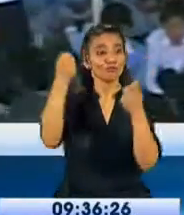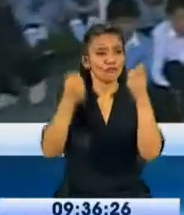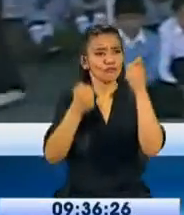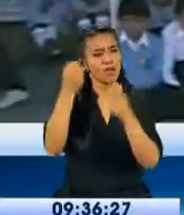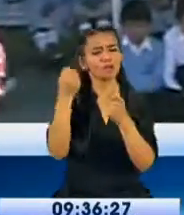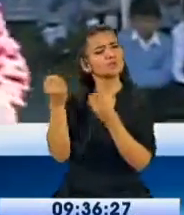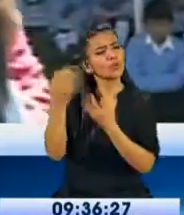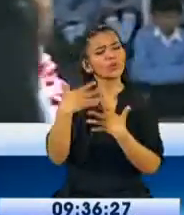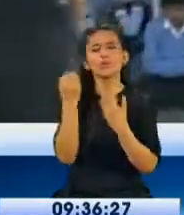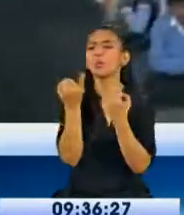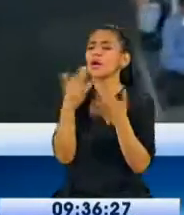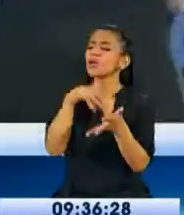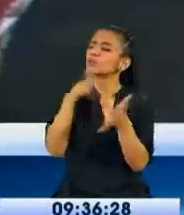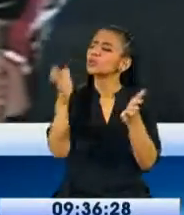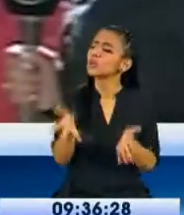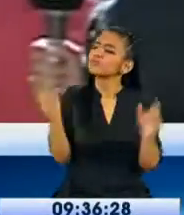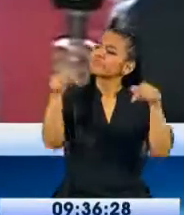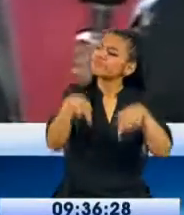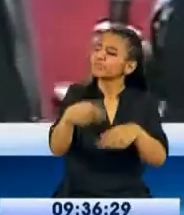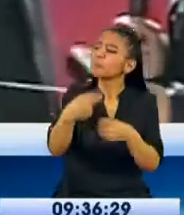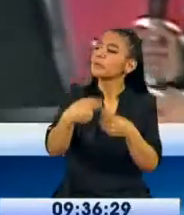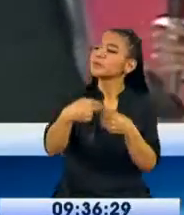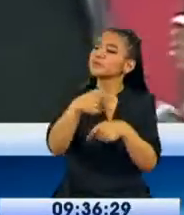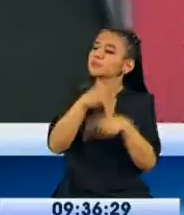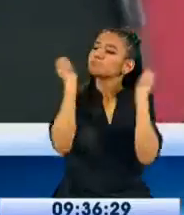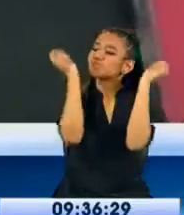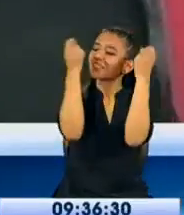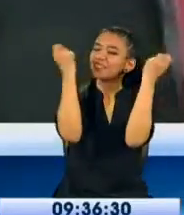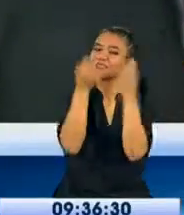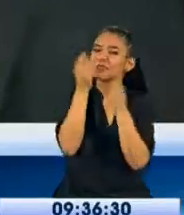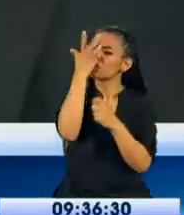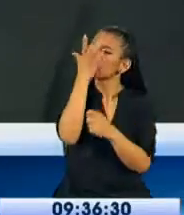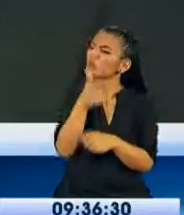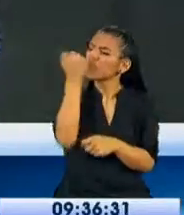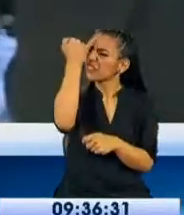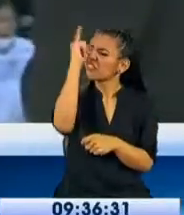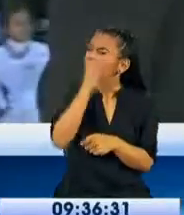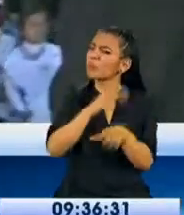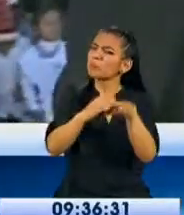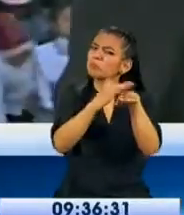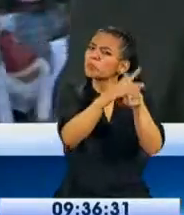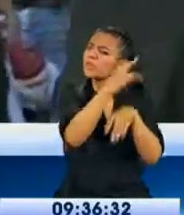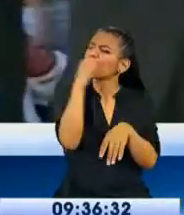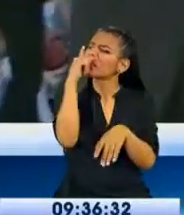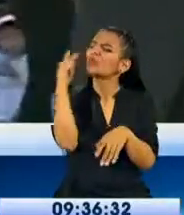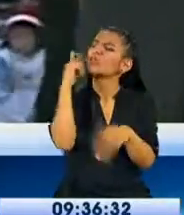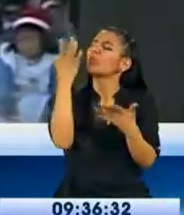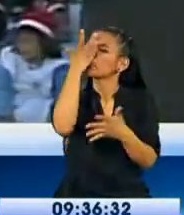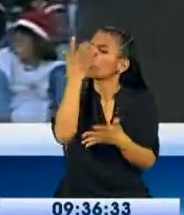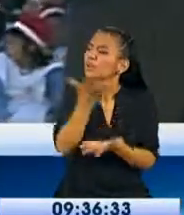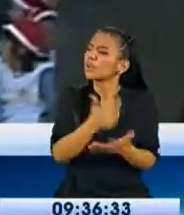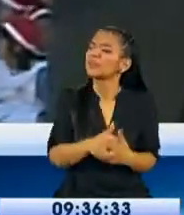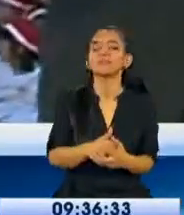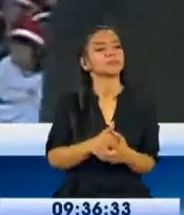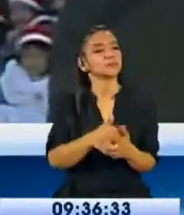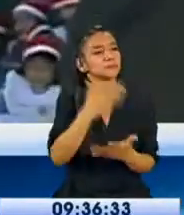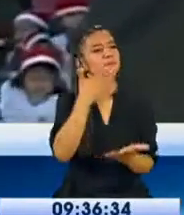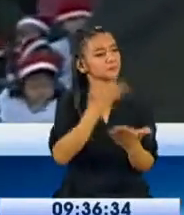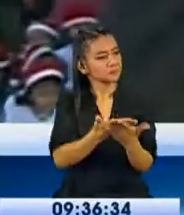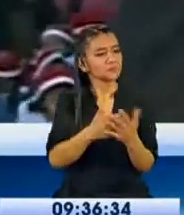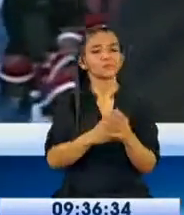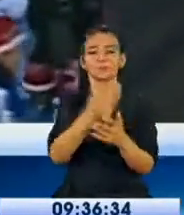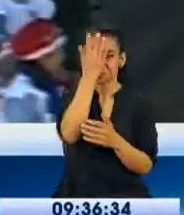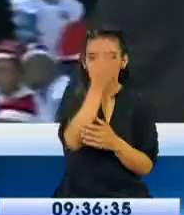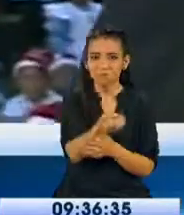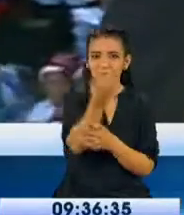cuántos estudiantes están aquí exactamente y por qué nace la iniciativa de agasajar a estos pequeños. Muchas gracias, muy buenos días a